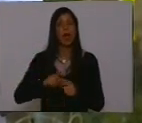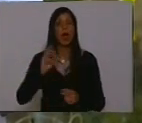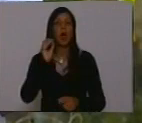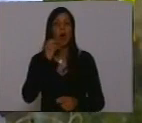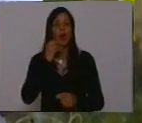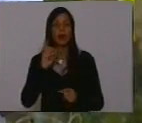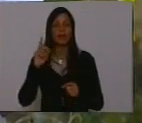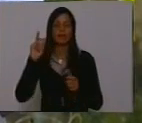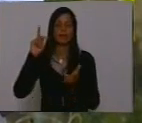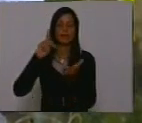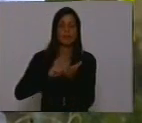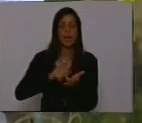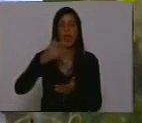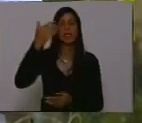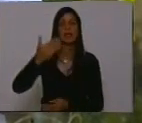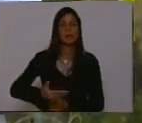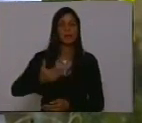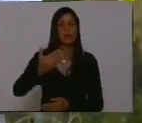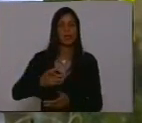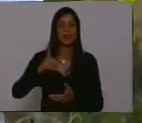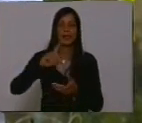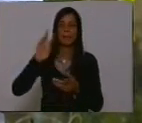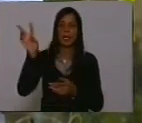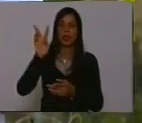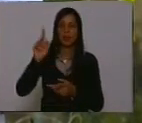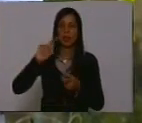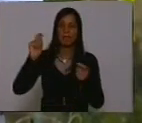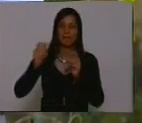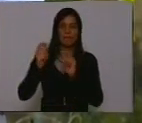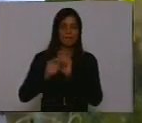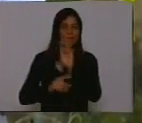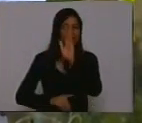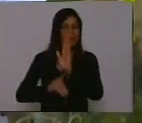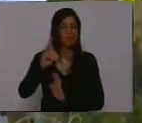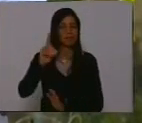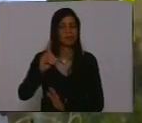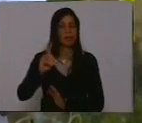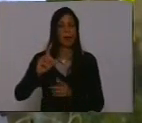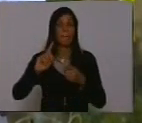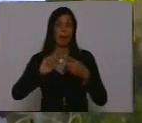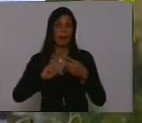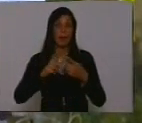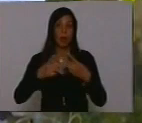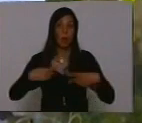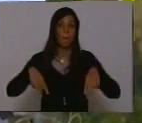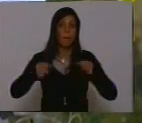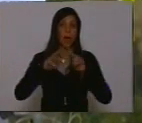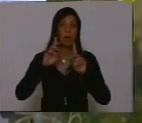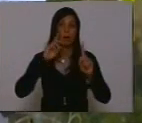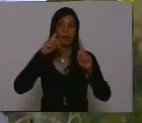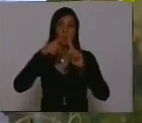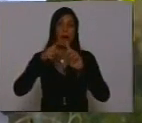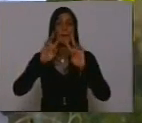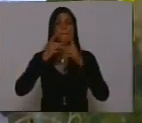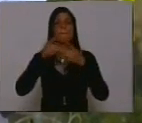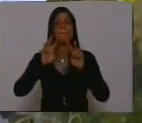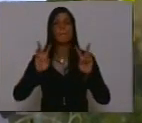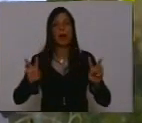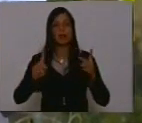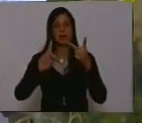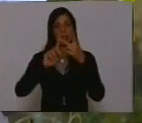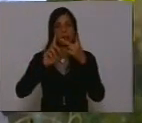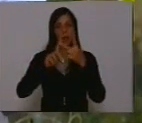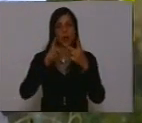proceso de transformaciones del Estado y la sociedad debe orientarse por los valores y principios de la paz,